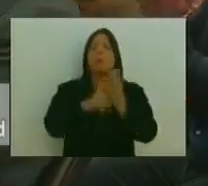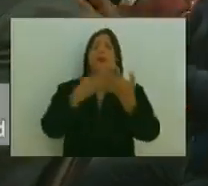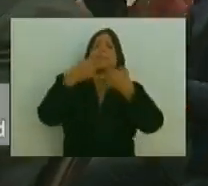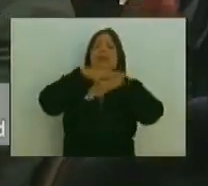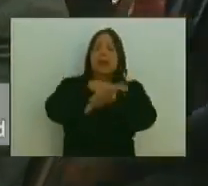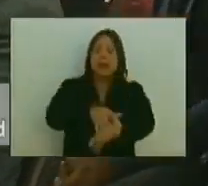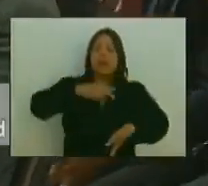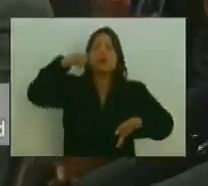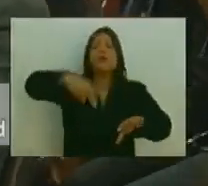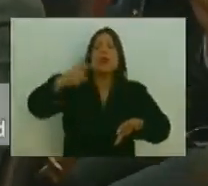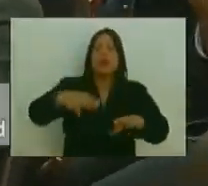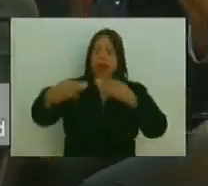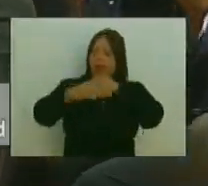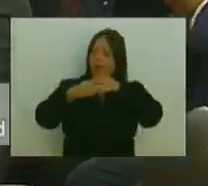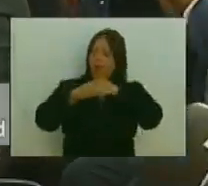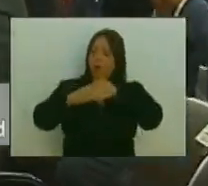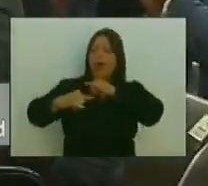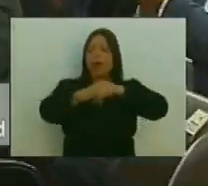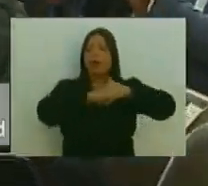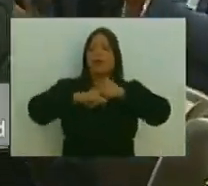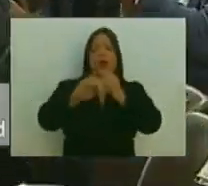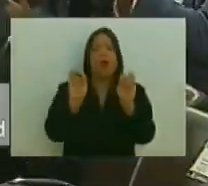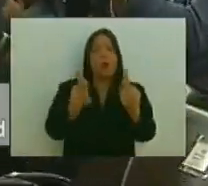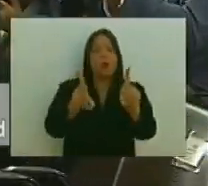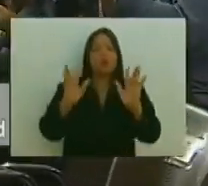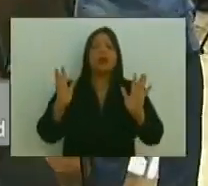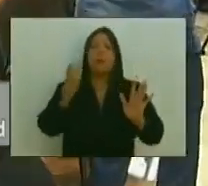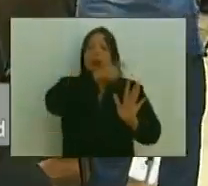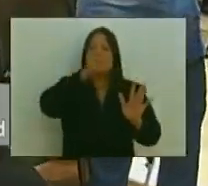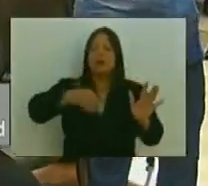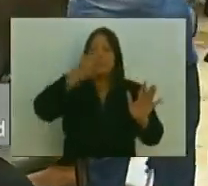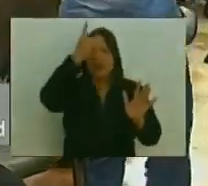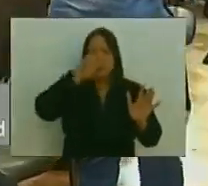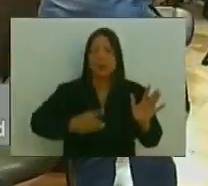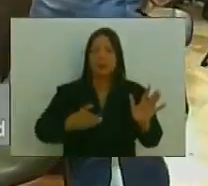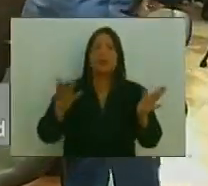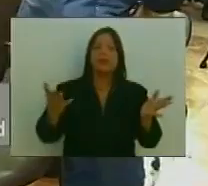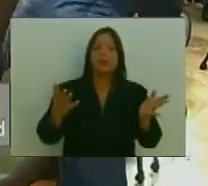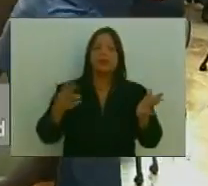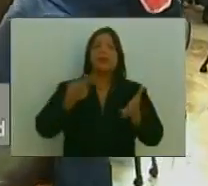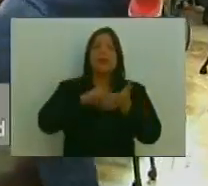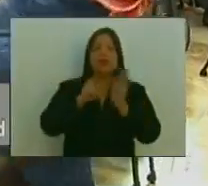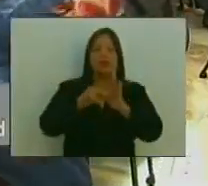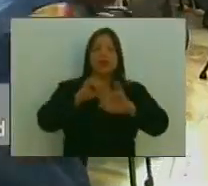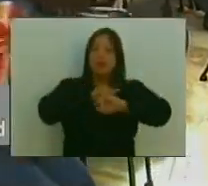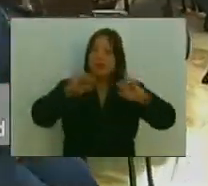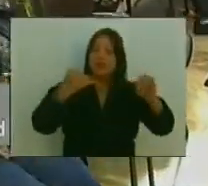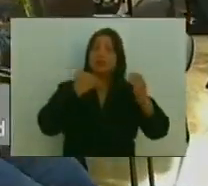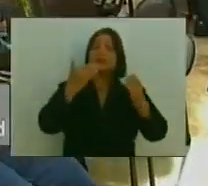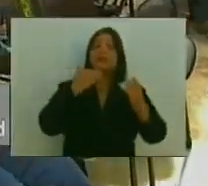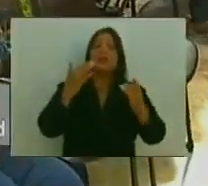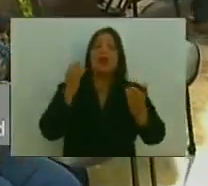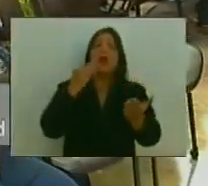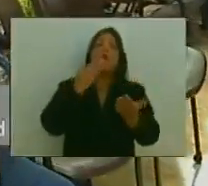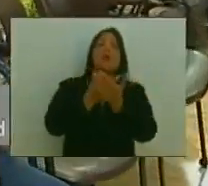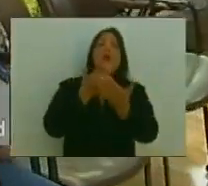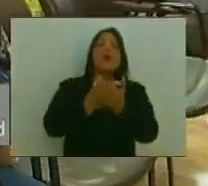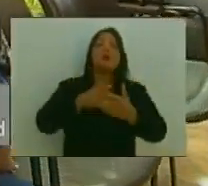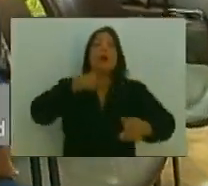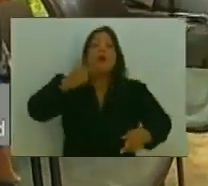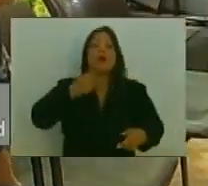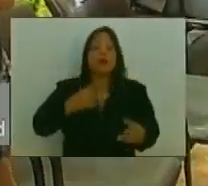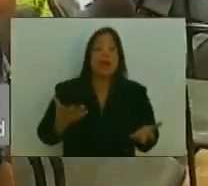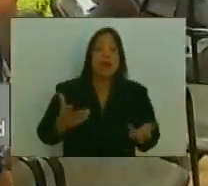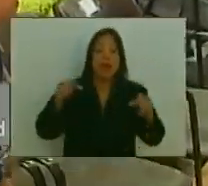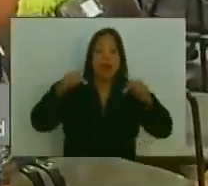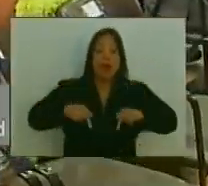una verdadera igualdad y equiparación de oportunidades para las personas con discapacidad. Y voy cerrando con esto. La propuesta política que